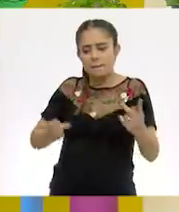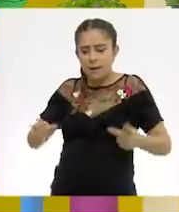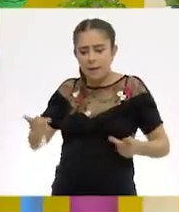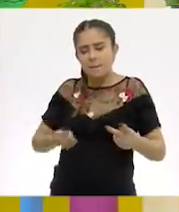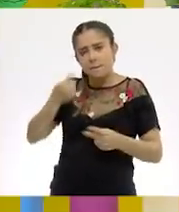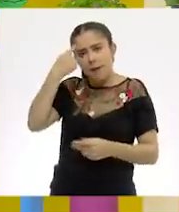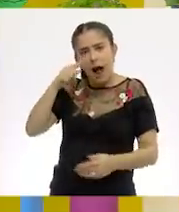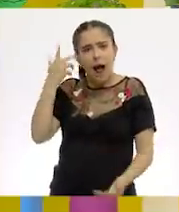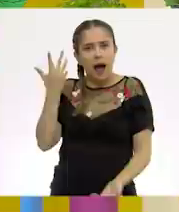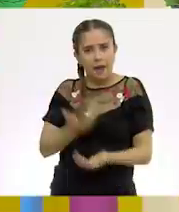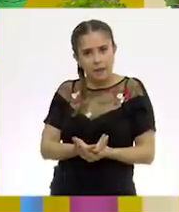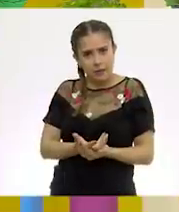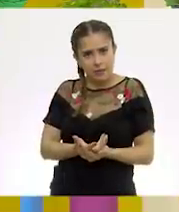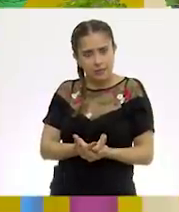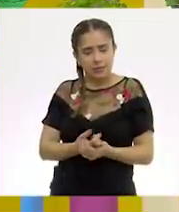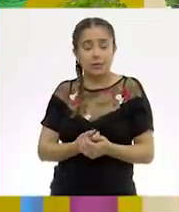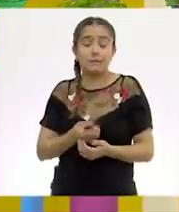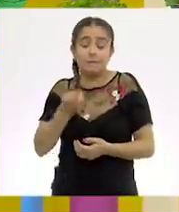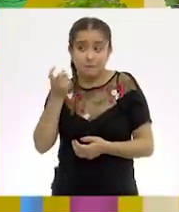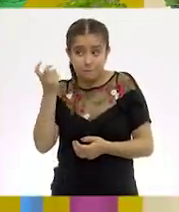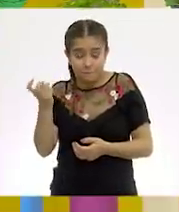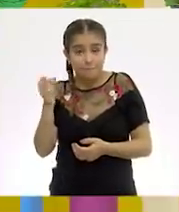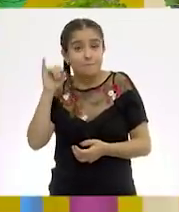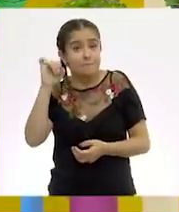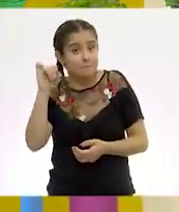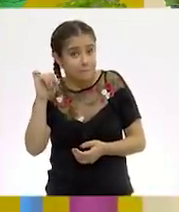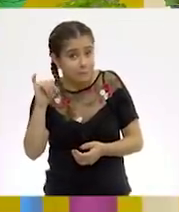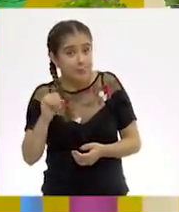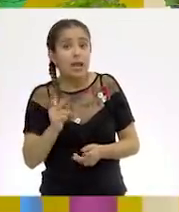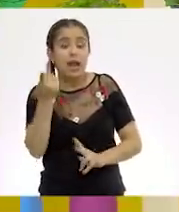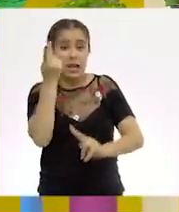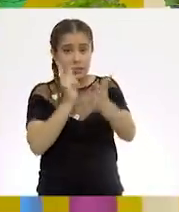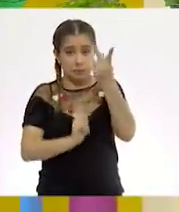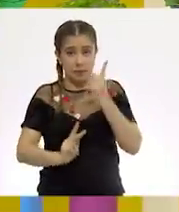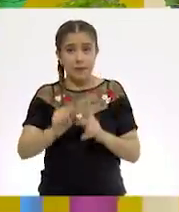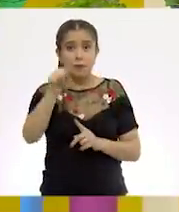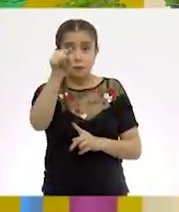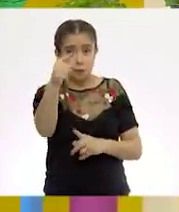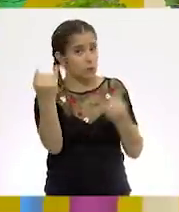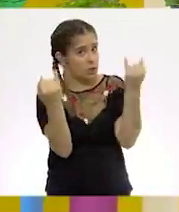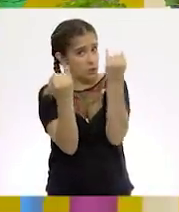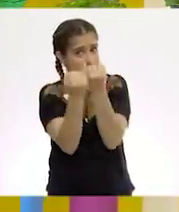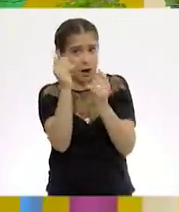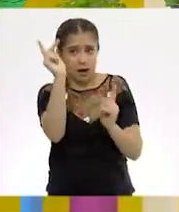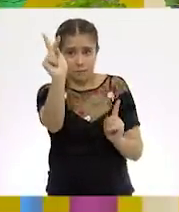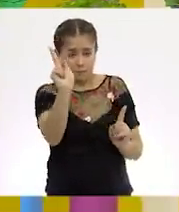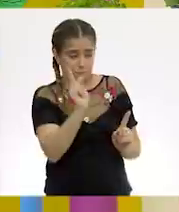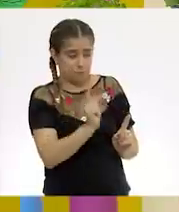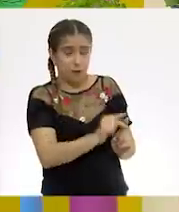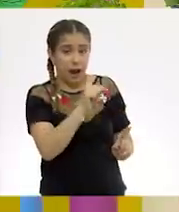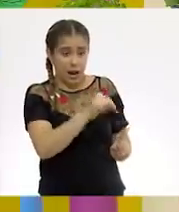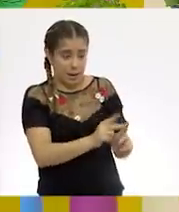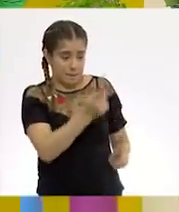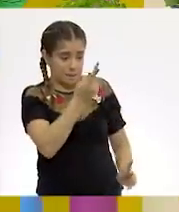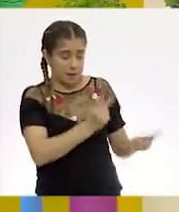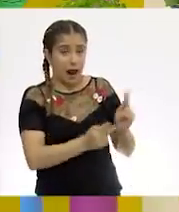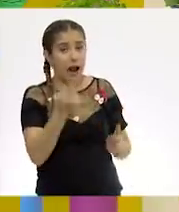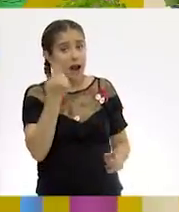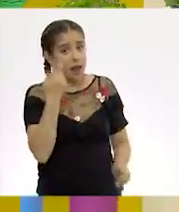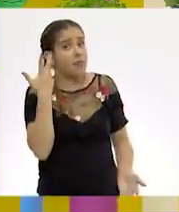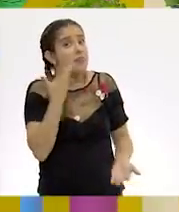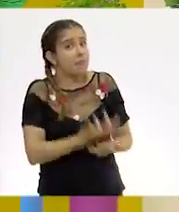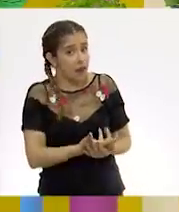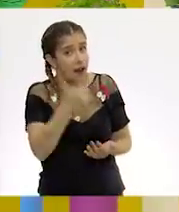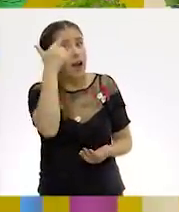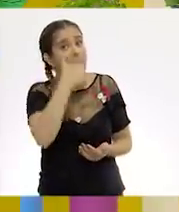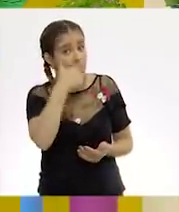es, Alexia. Las plantas, al igual que ustedes en casa, necesitan descansar. Muchas